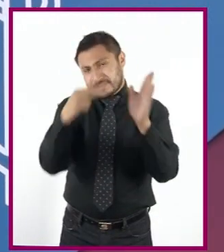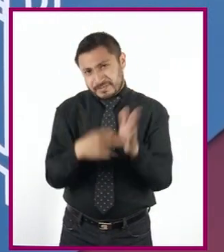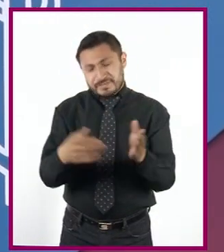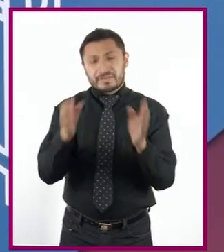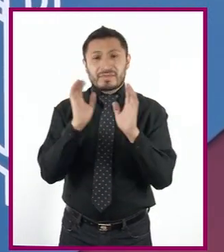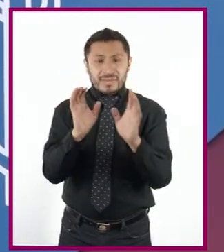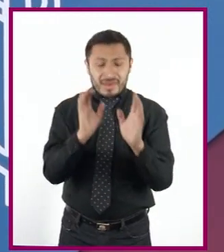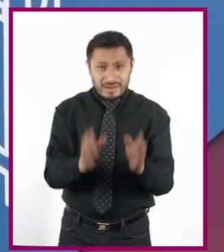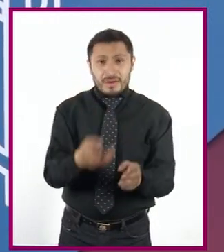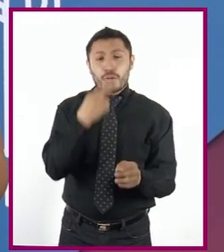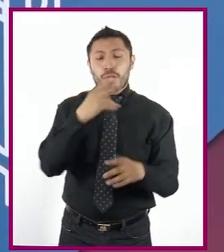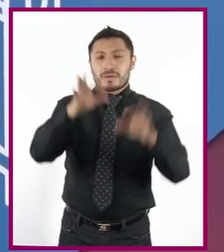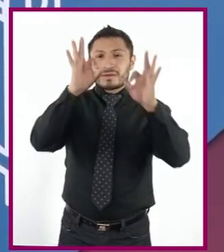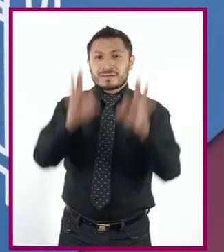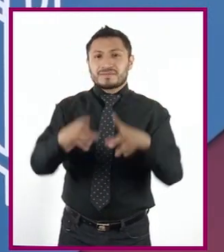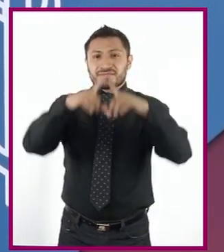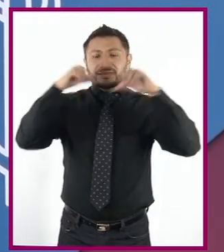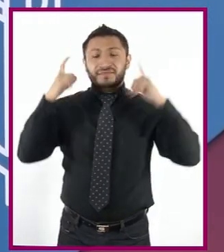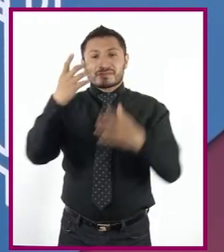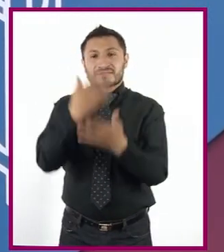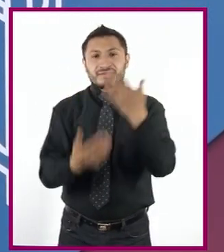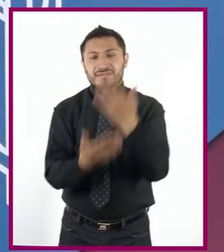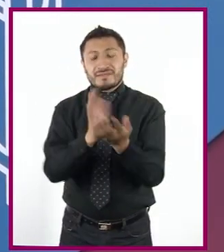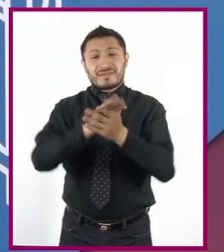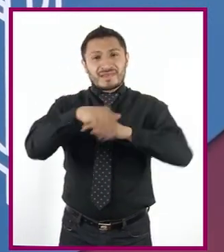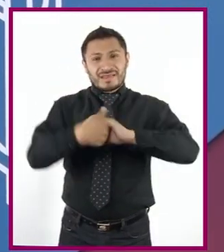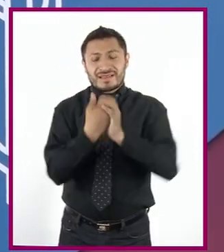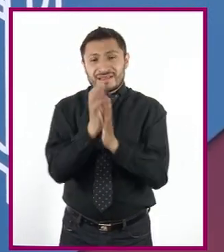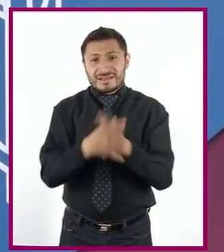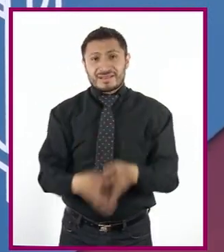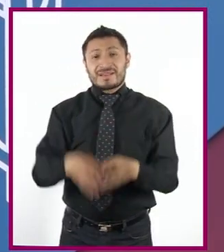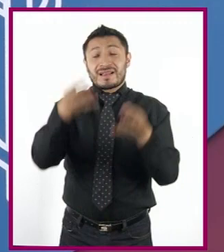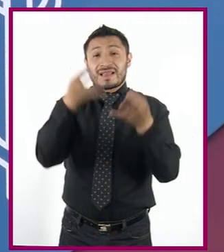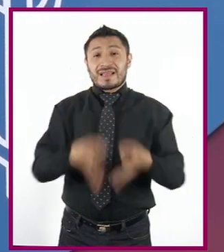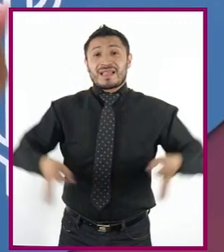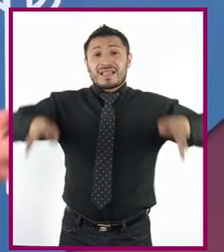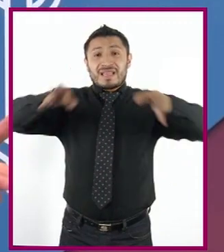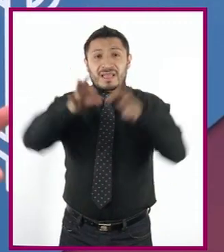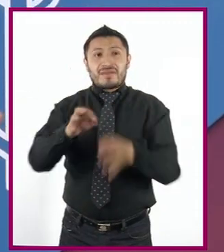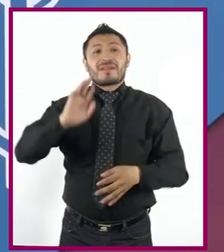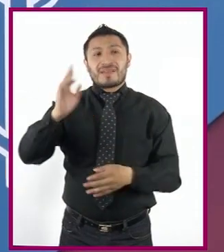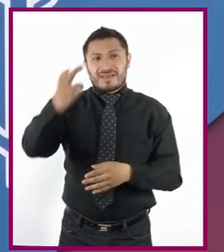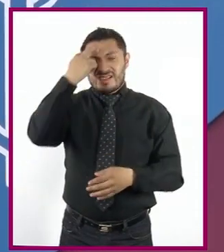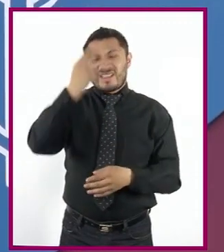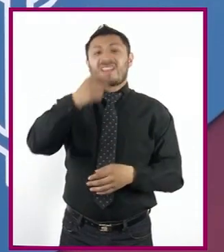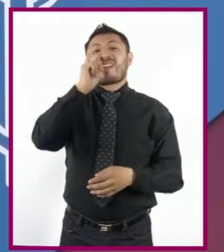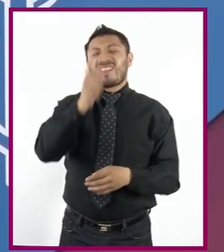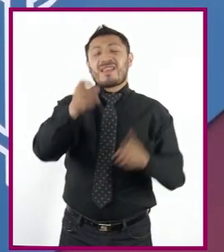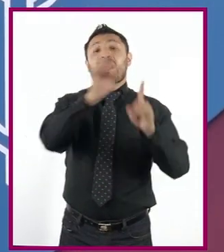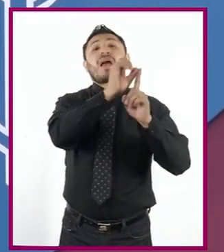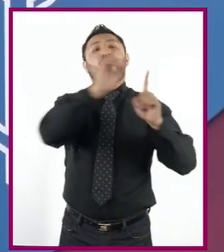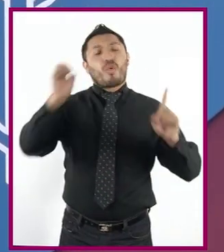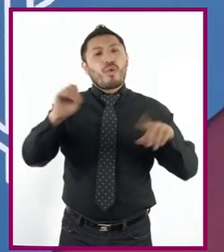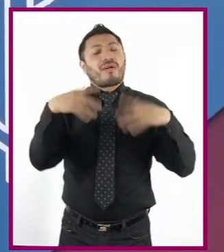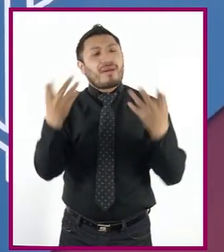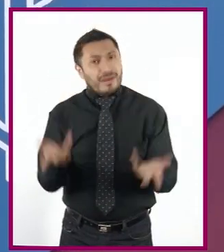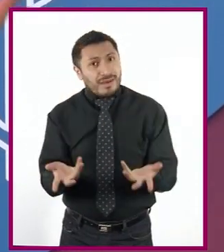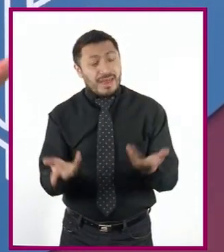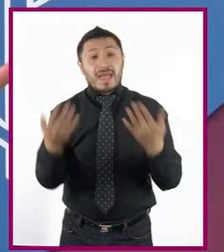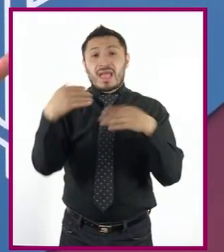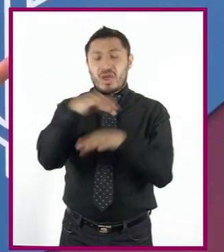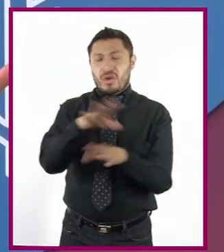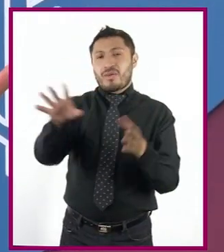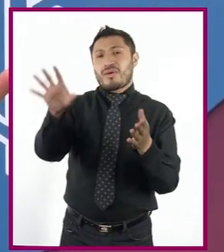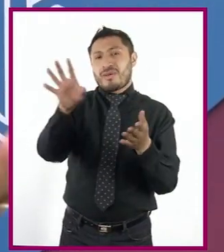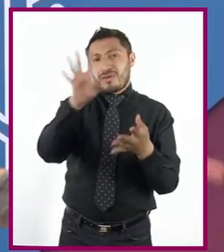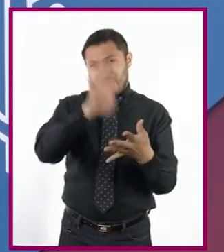de cubrebocas y lavado de manos constante, es de vital importancia organizarnos con base en un horario que